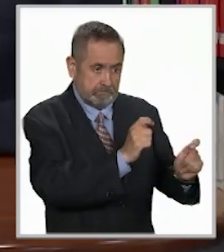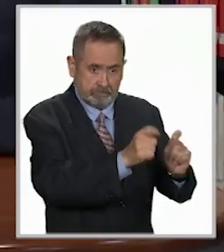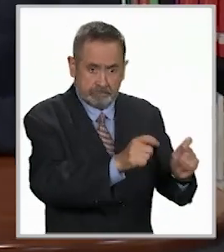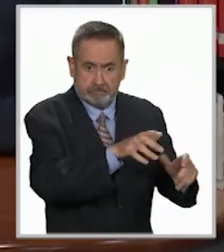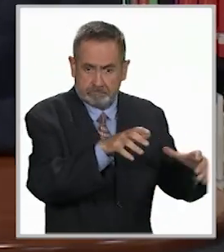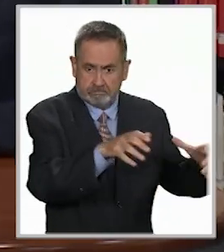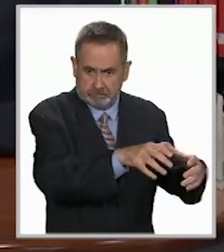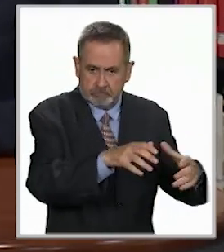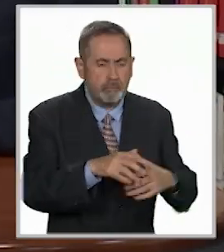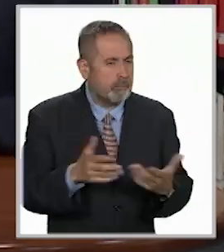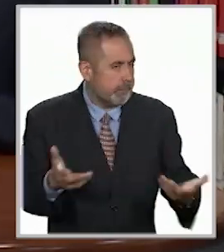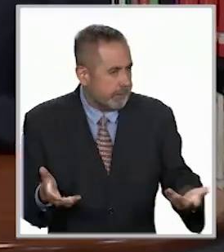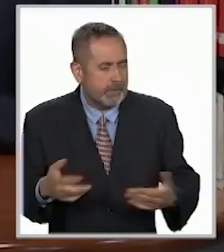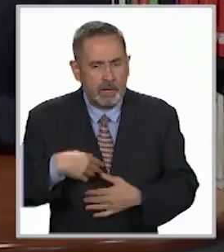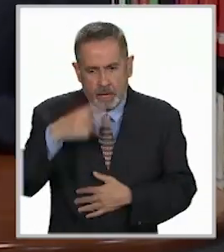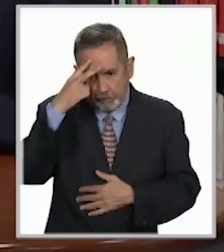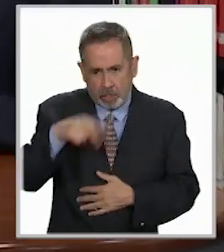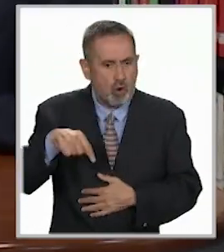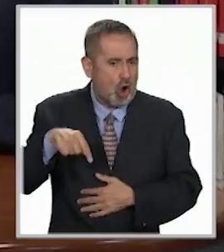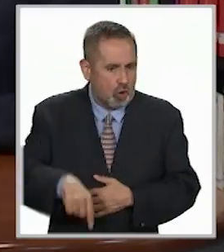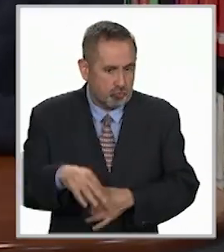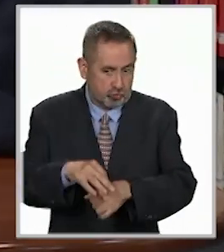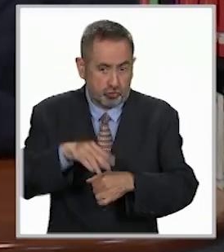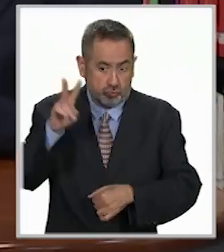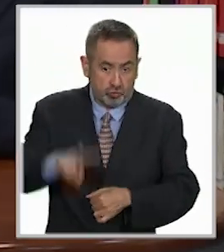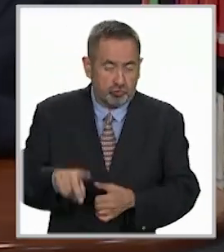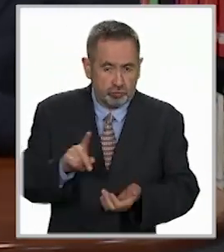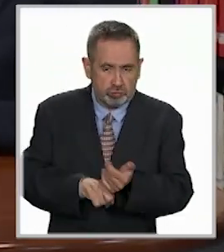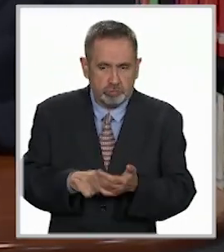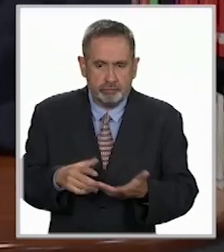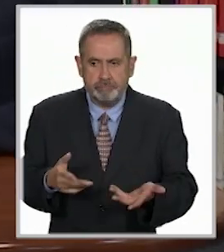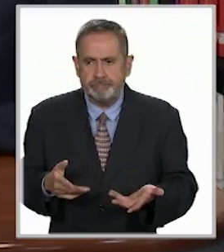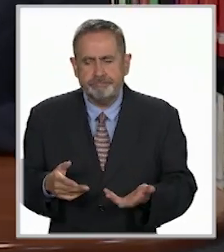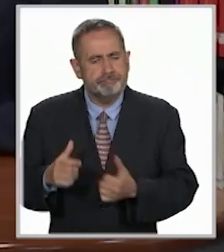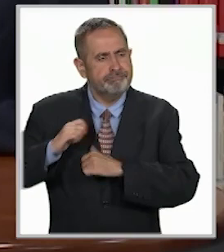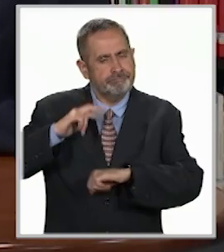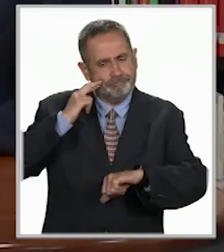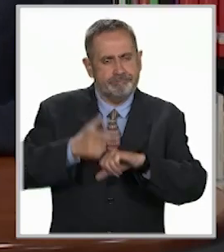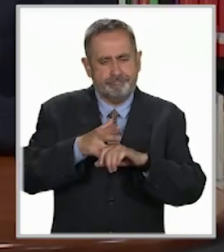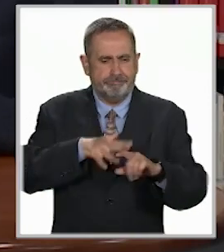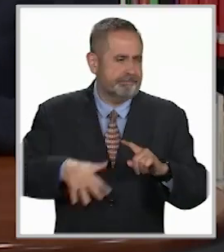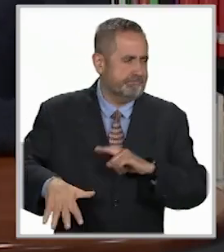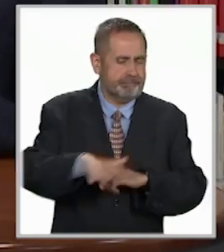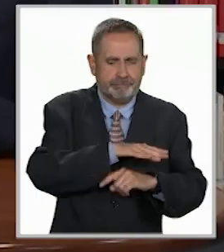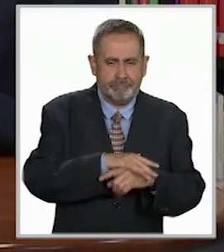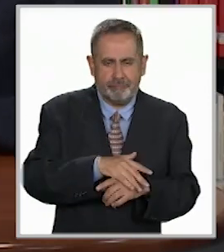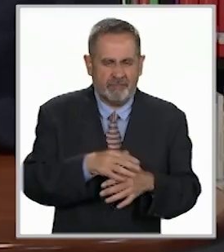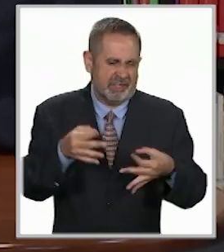país. Y en el caso de México, aterrizándolo a la función de quienes ejercen